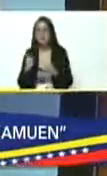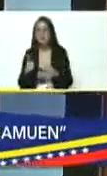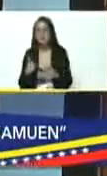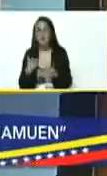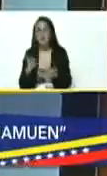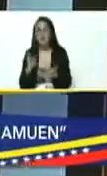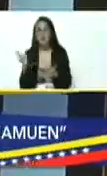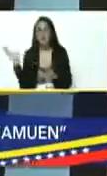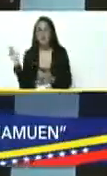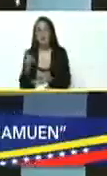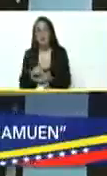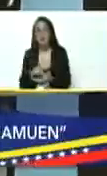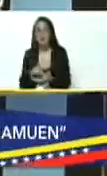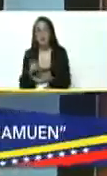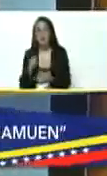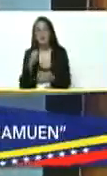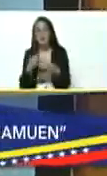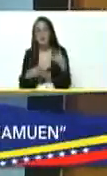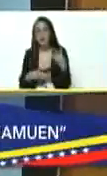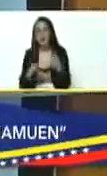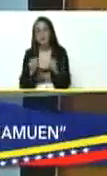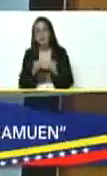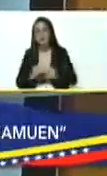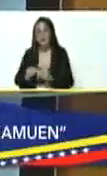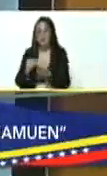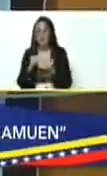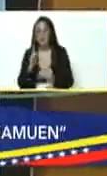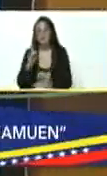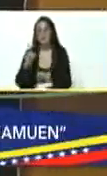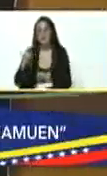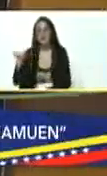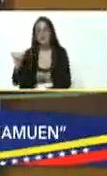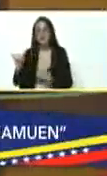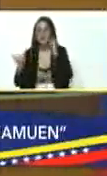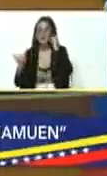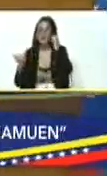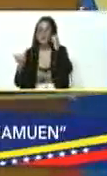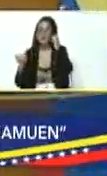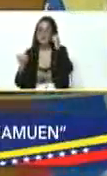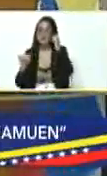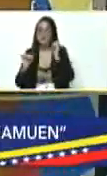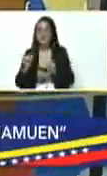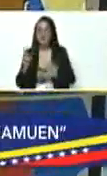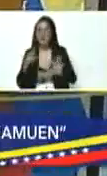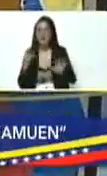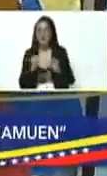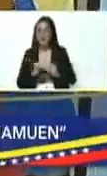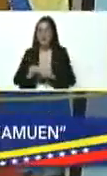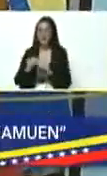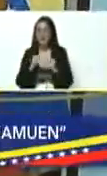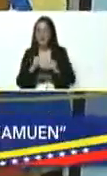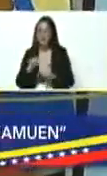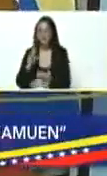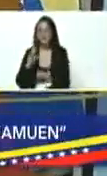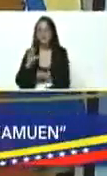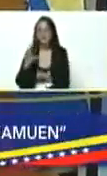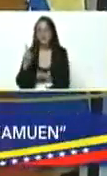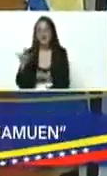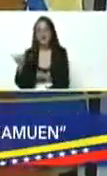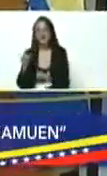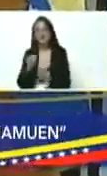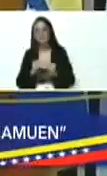nos trajeron parte de los materiales para la rehabilitación del CDI. Arrancamos el 18 con la rehabilitación del CDI. Se le